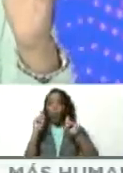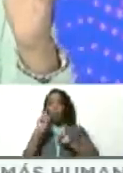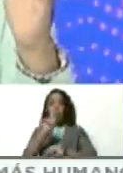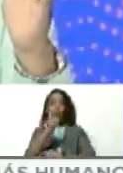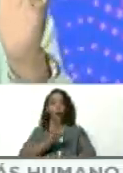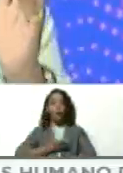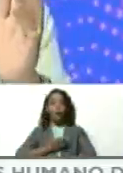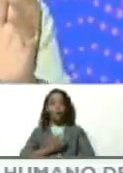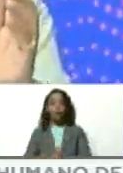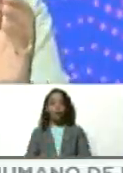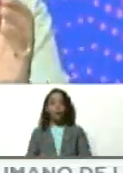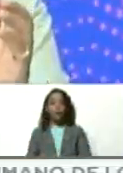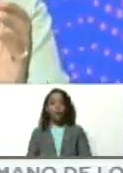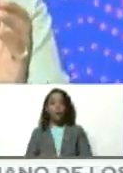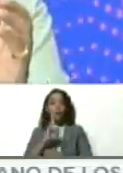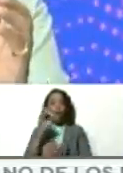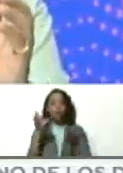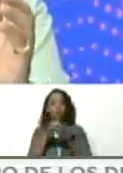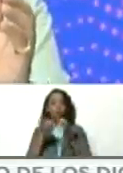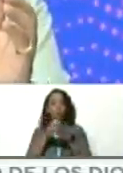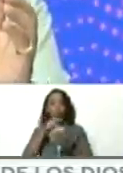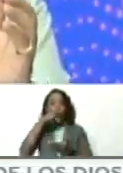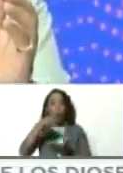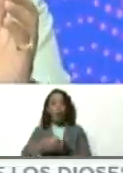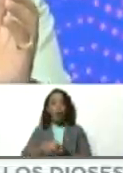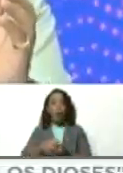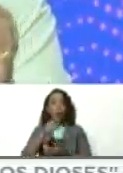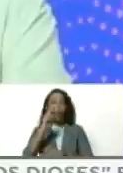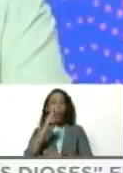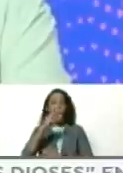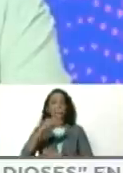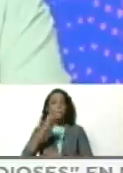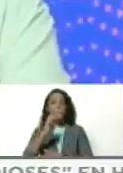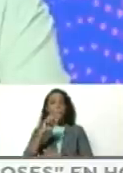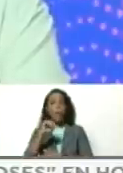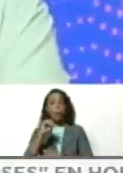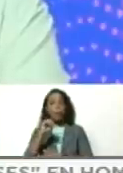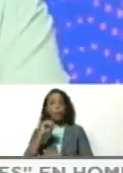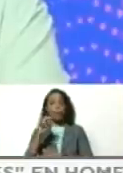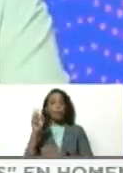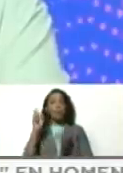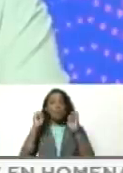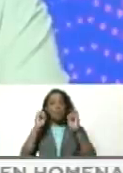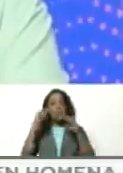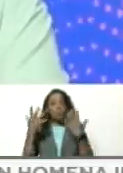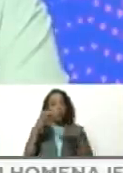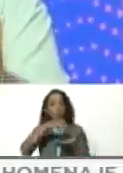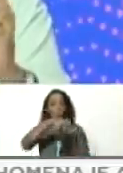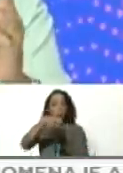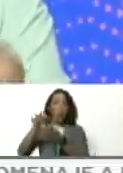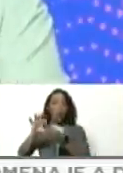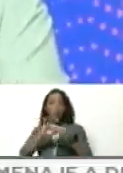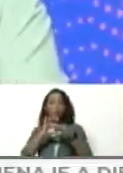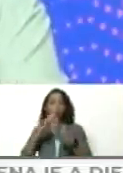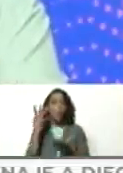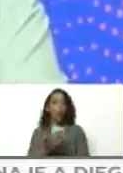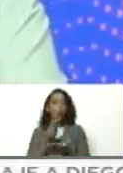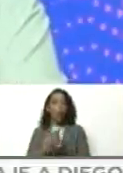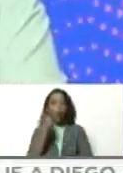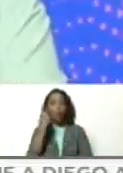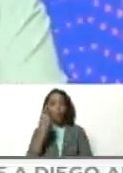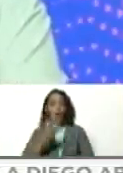alcaldía, y un partido llamado UPEN, de carácter regional, Unidos por Monagas, ganó una